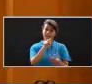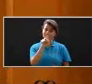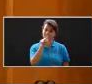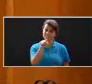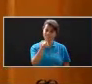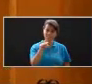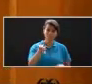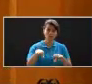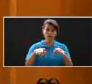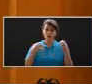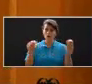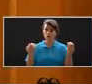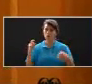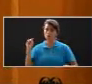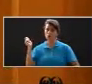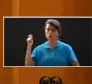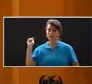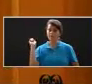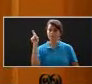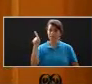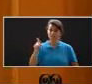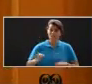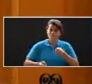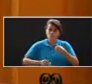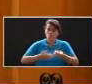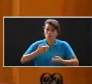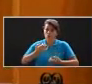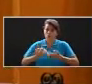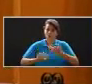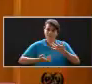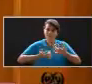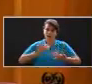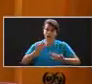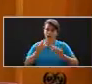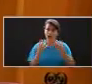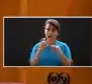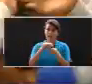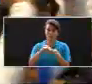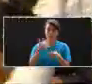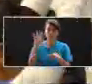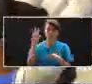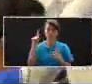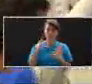Así como David fluía en su